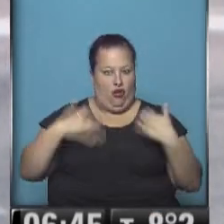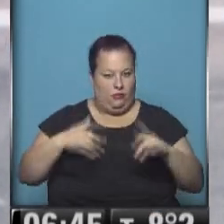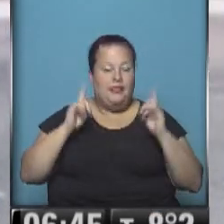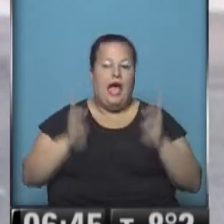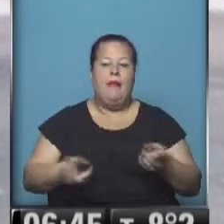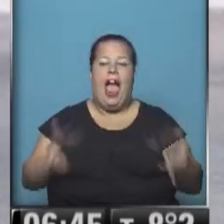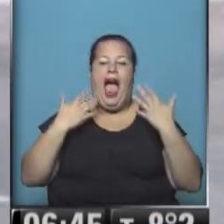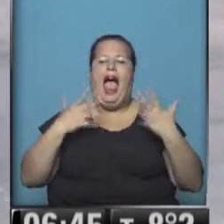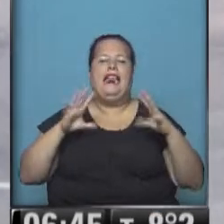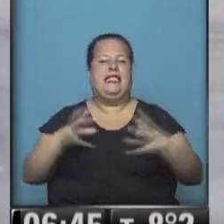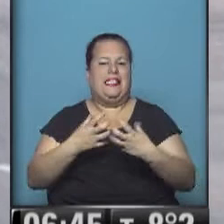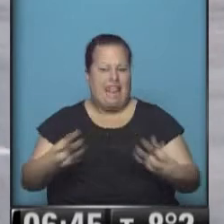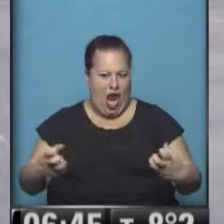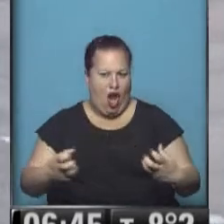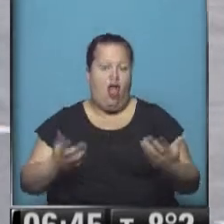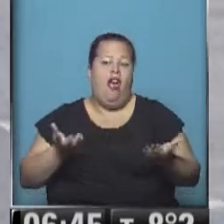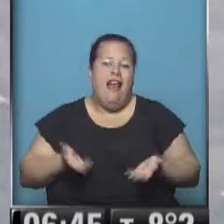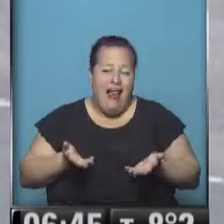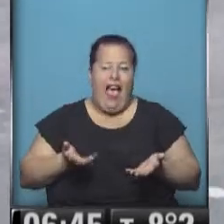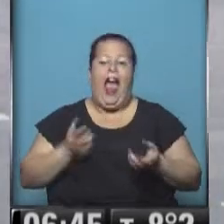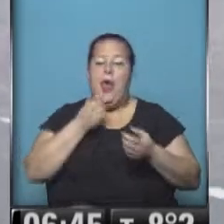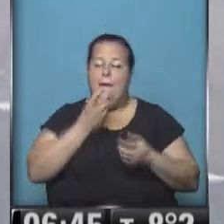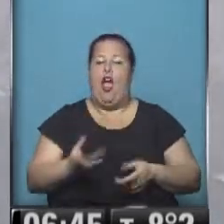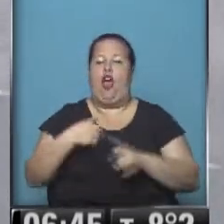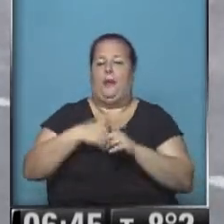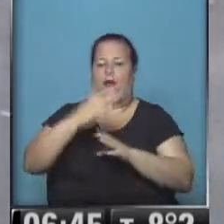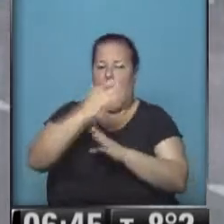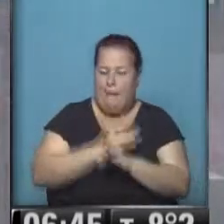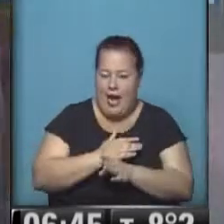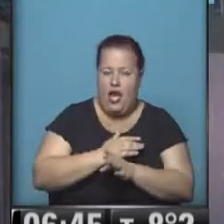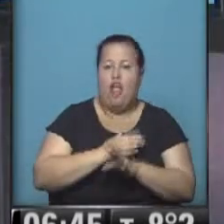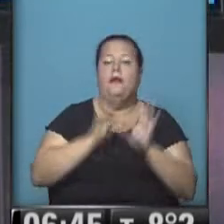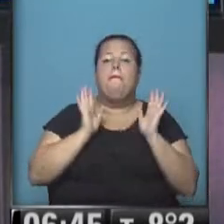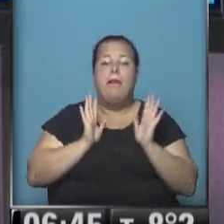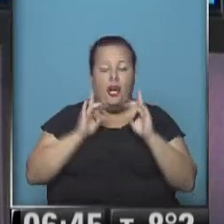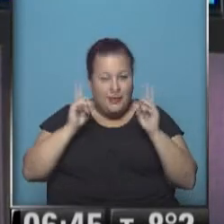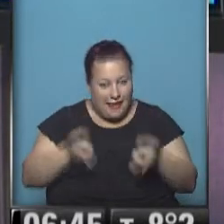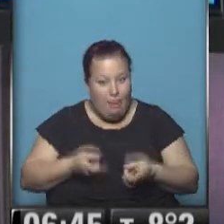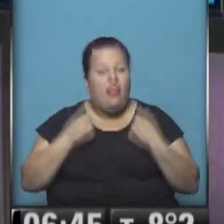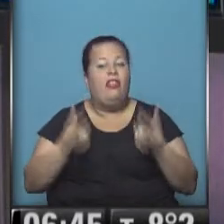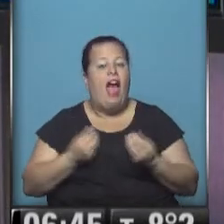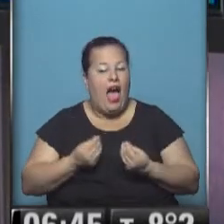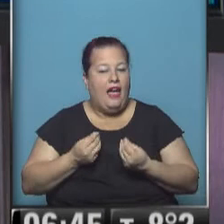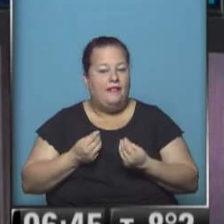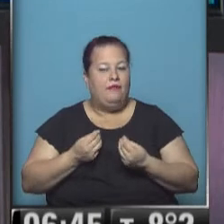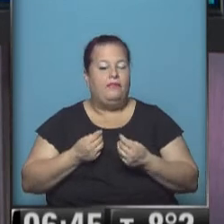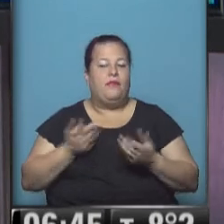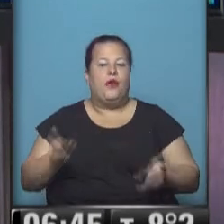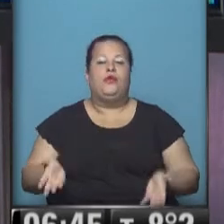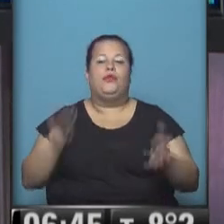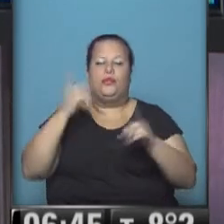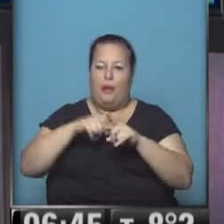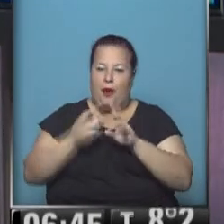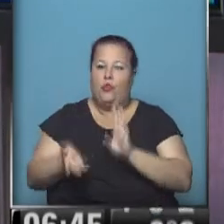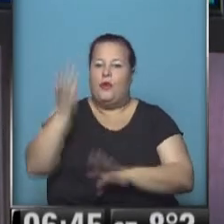el aire seco pues claro facilita el descenso de temperatura pero también facilita el ascenso de las temperaturas